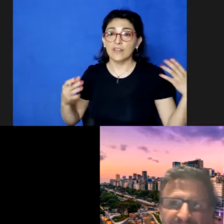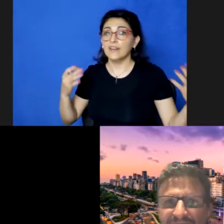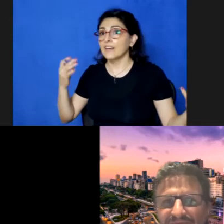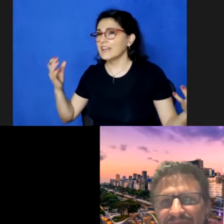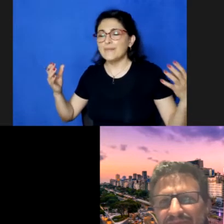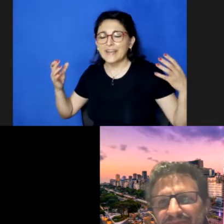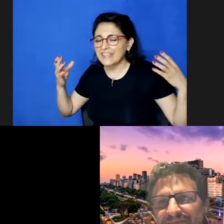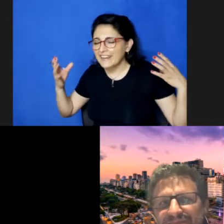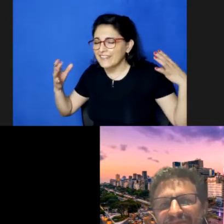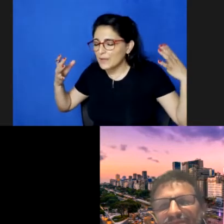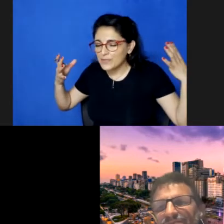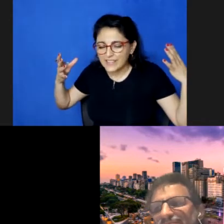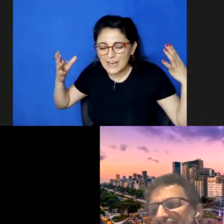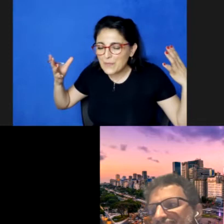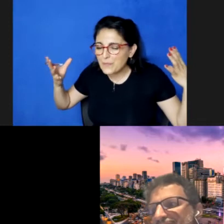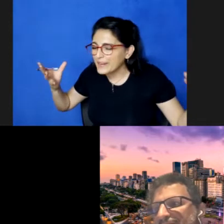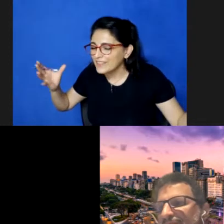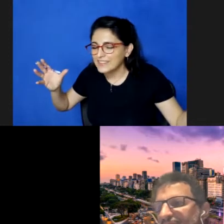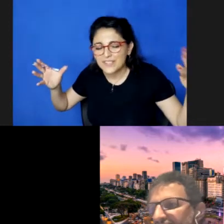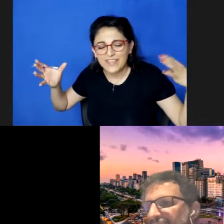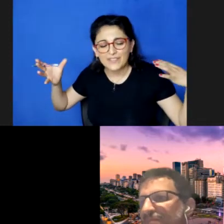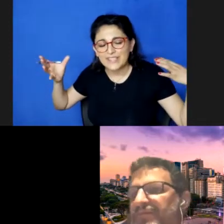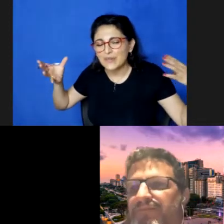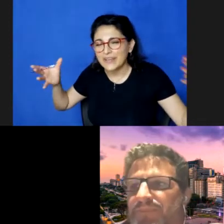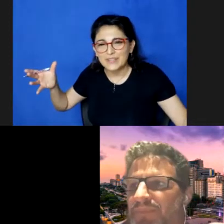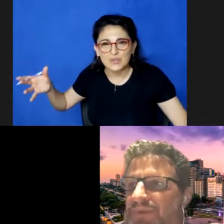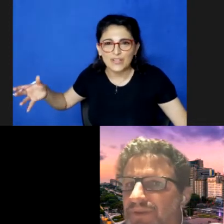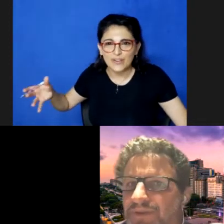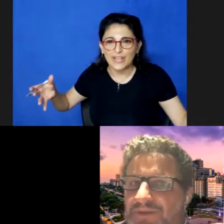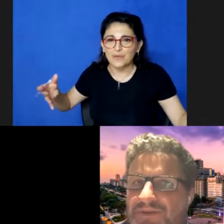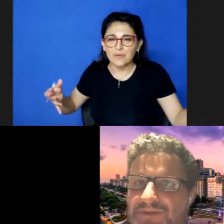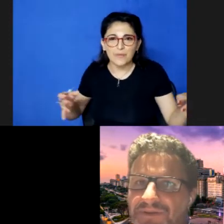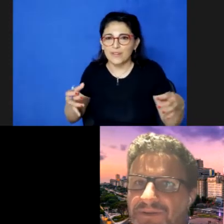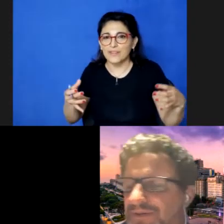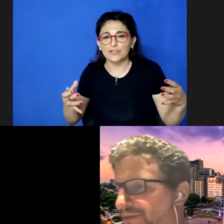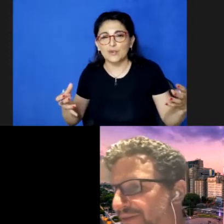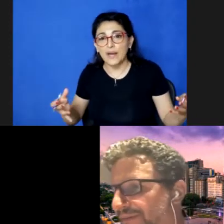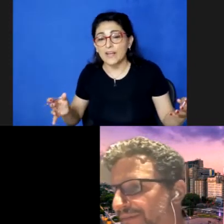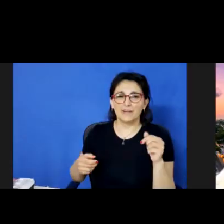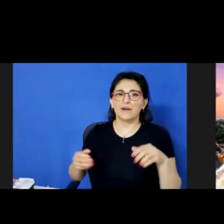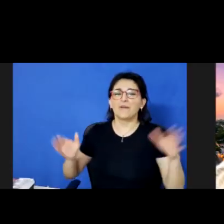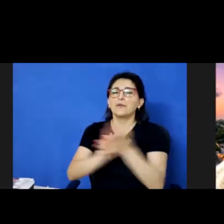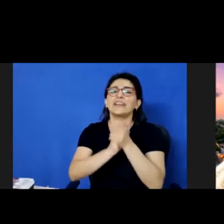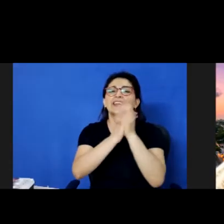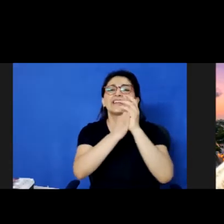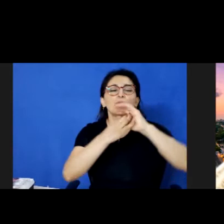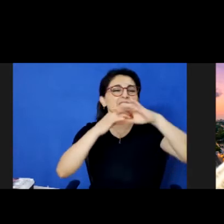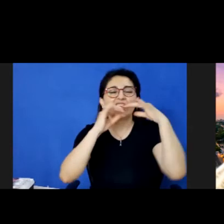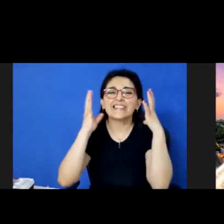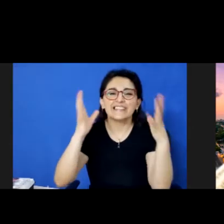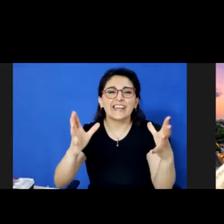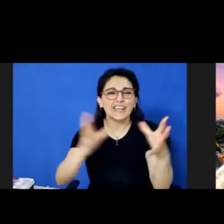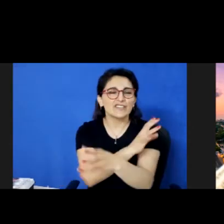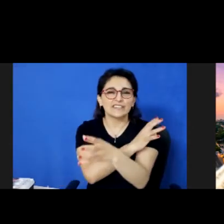de imaginar que estamos en el aeropuerto, que estamos llegando a ese lugar del sueño y que lo vivimos desde otro lugar. Muy bien, y aquí estamos.